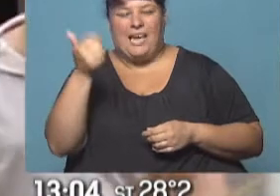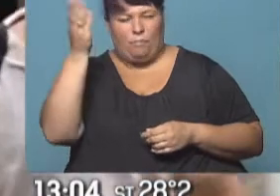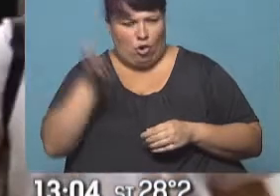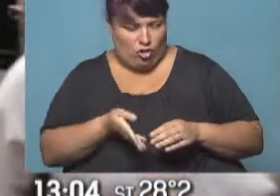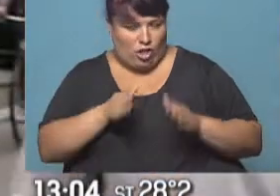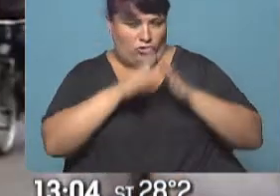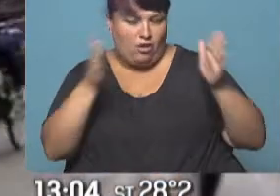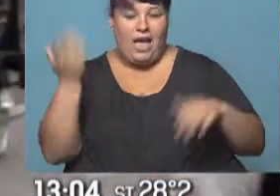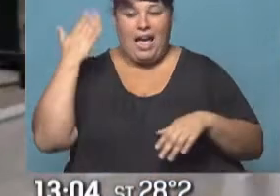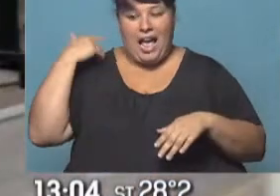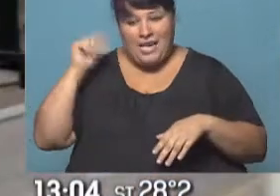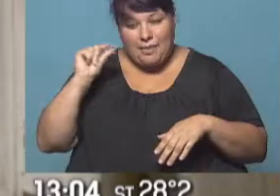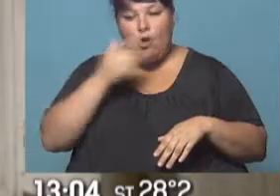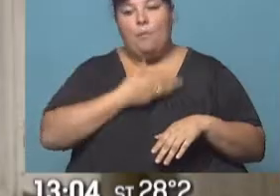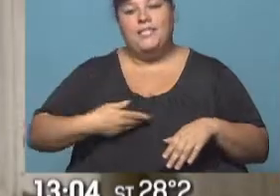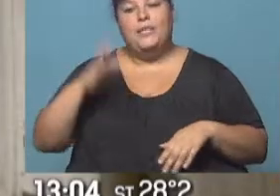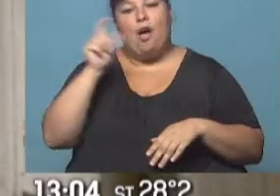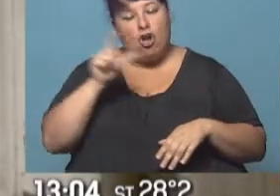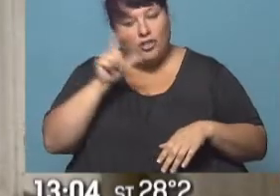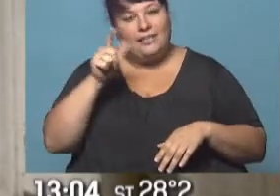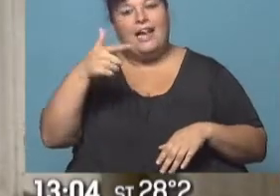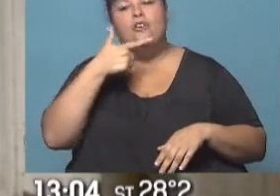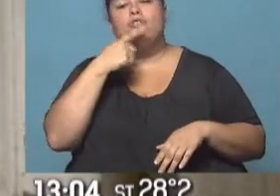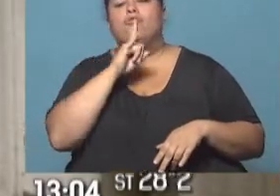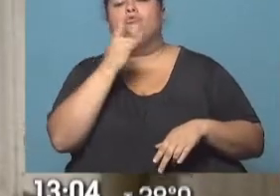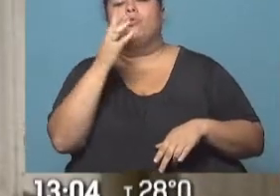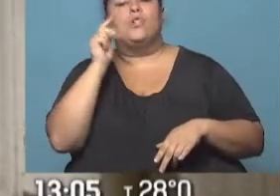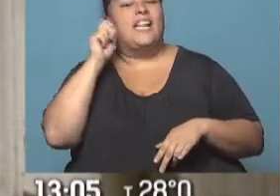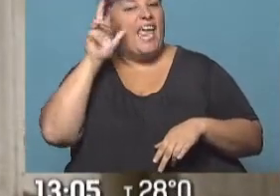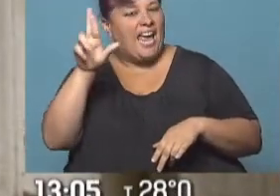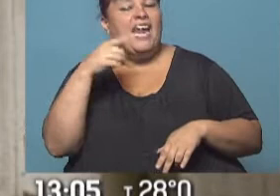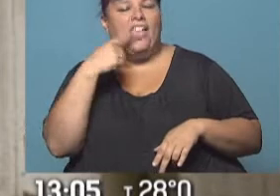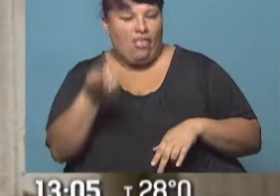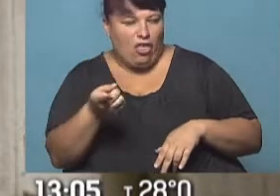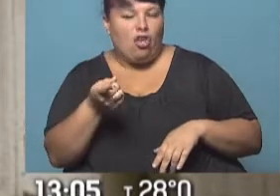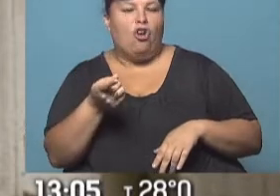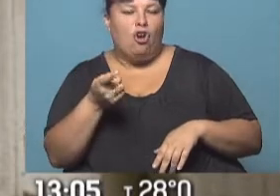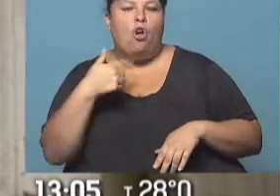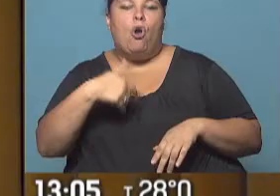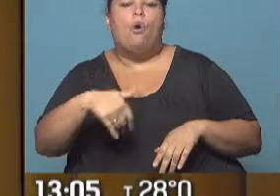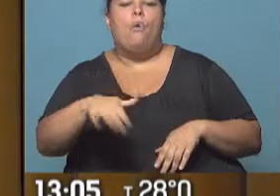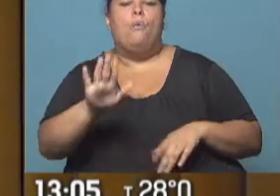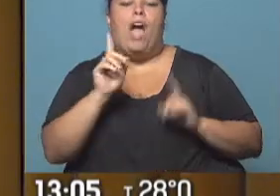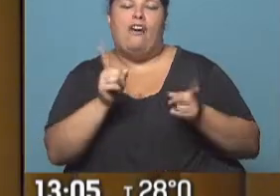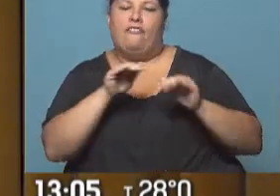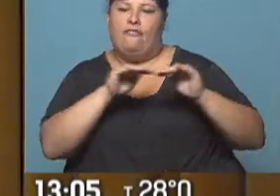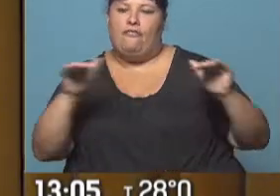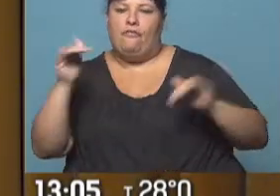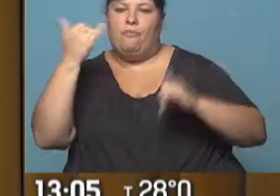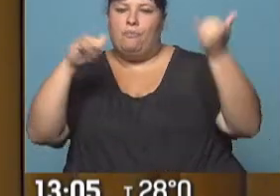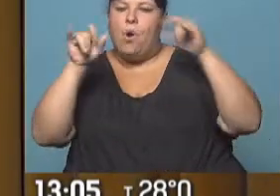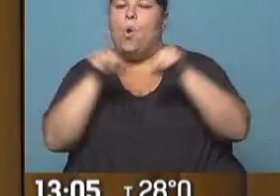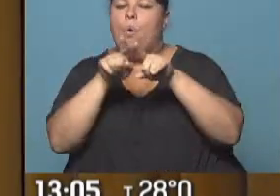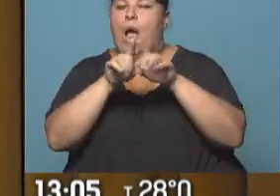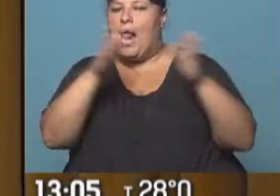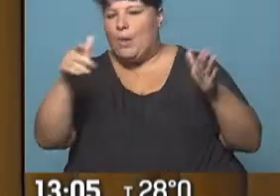24,6%. Hace unos meses el presidente del Banco Central, Federico Sturzenegger, había señalado que iban a mantenerse las tasas parecidas